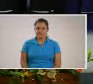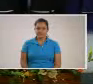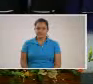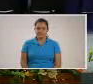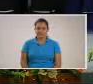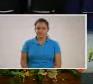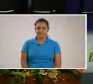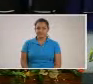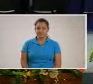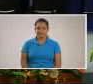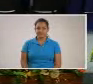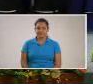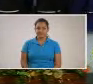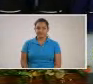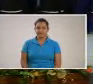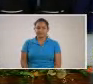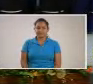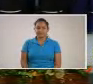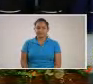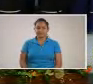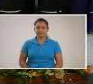No, mira, ahí no corre.